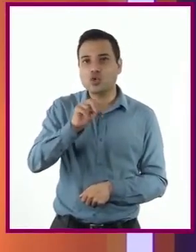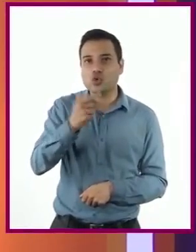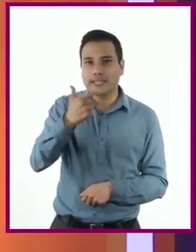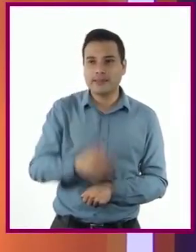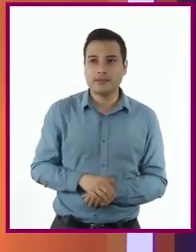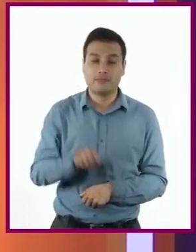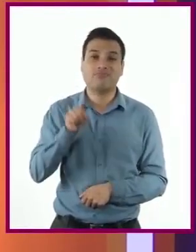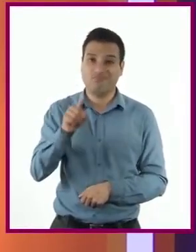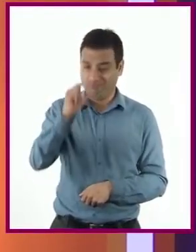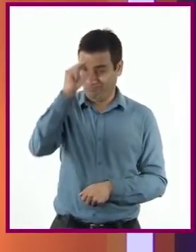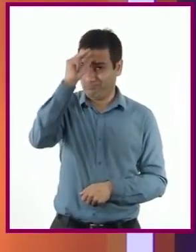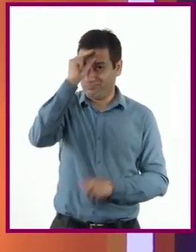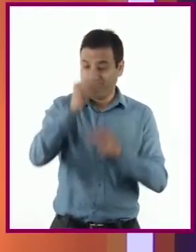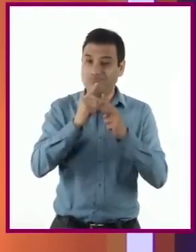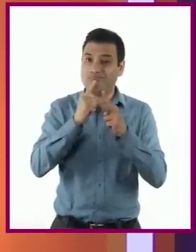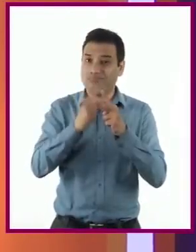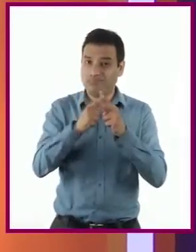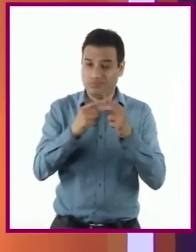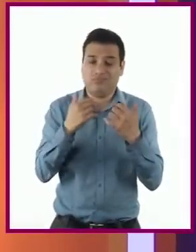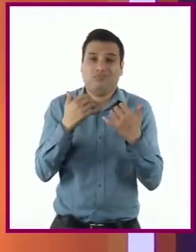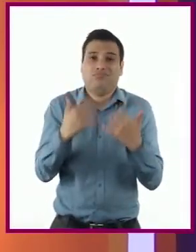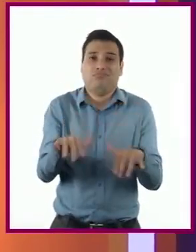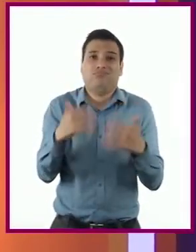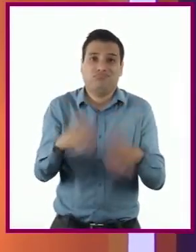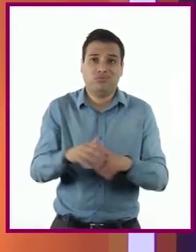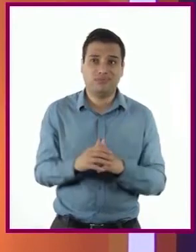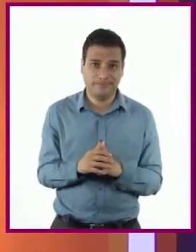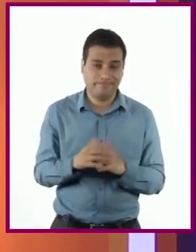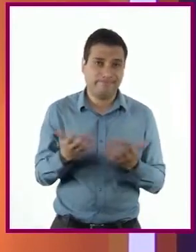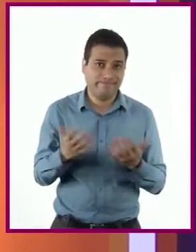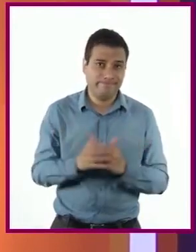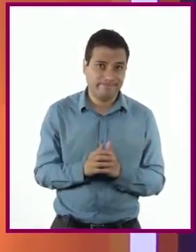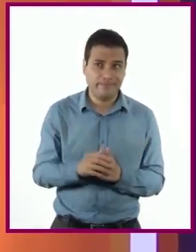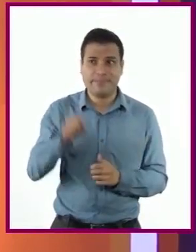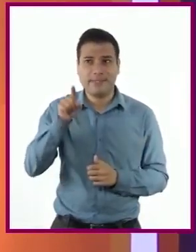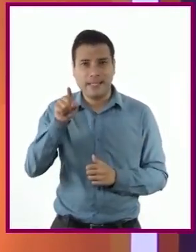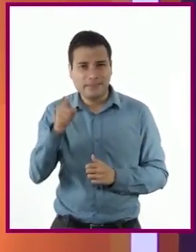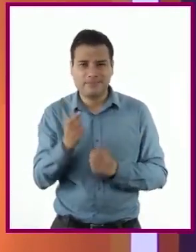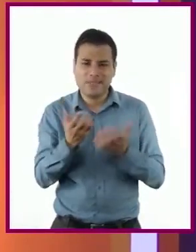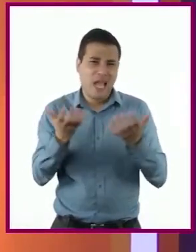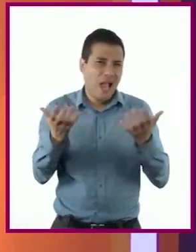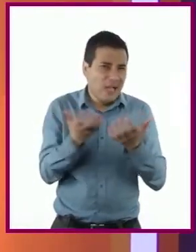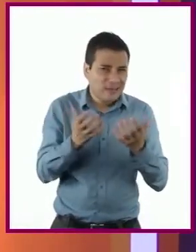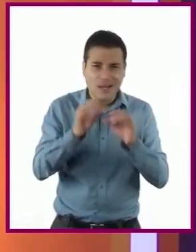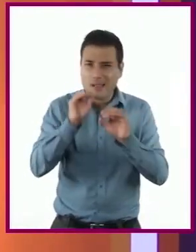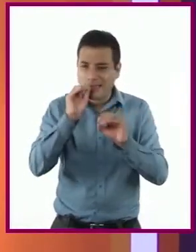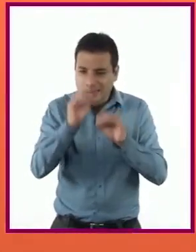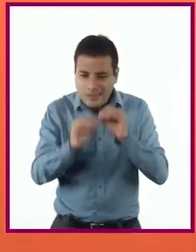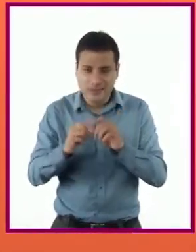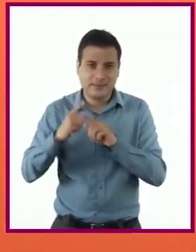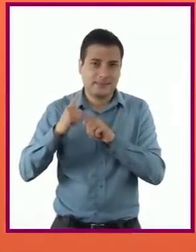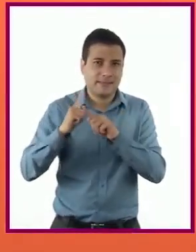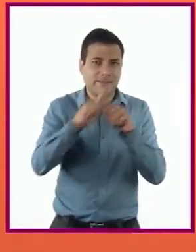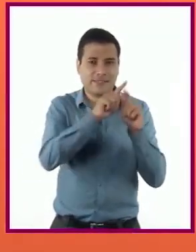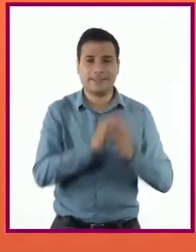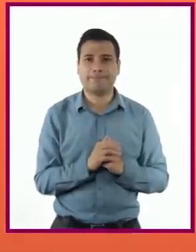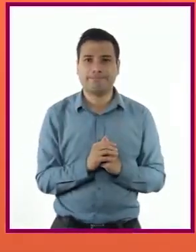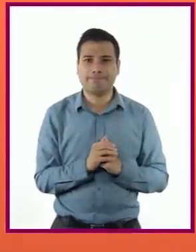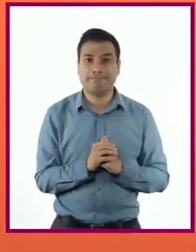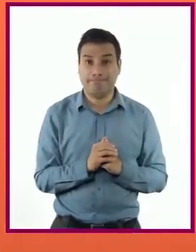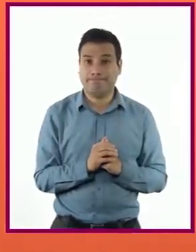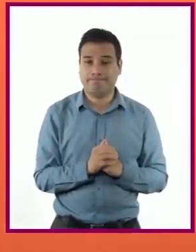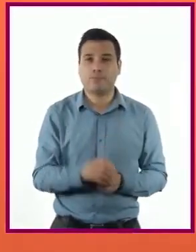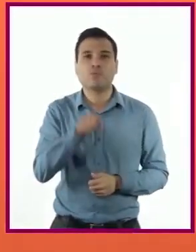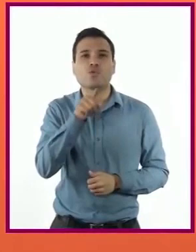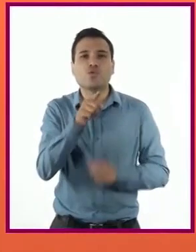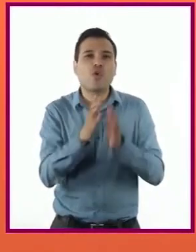una construcción social en donde se formulan y argumentan hechos y procedimientos matemáticos. En su libro de texto